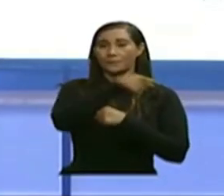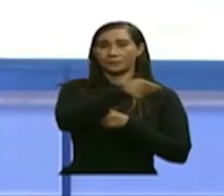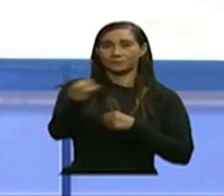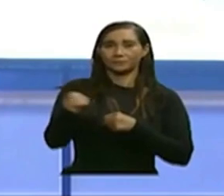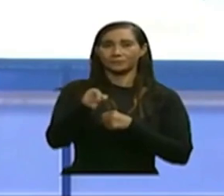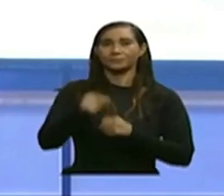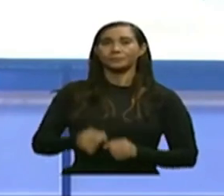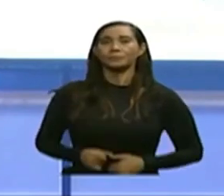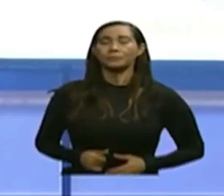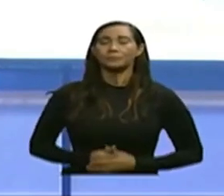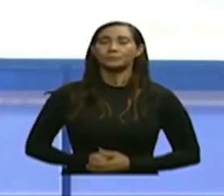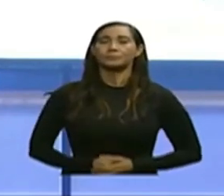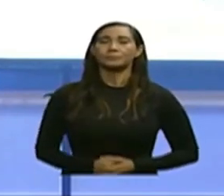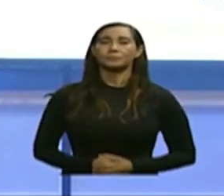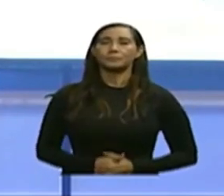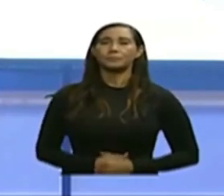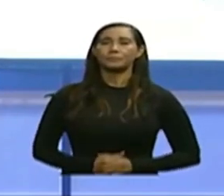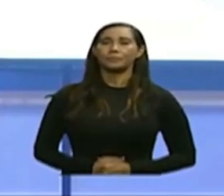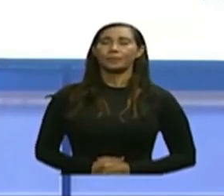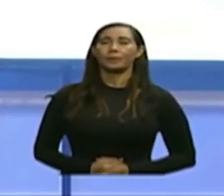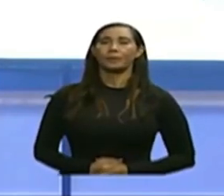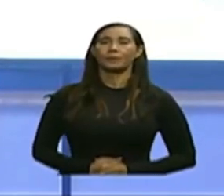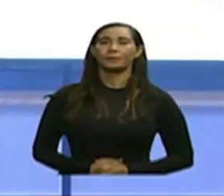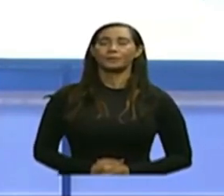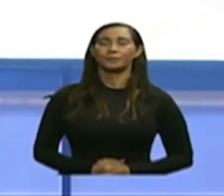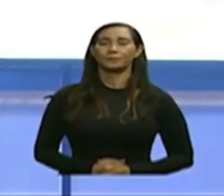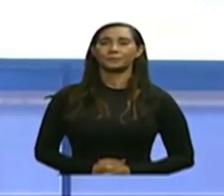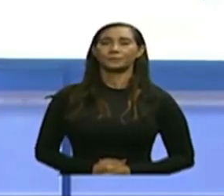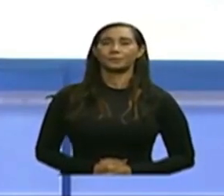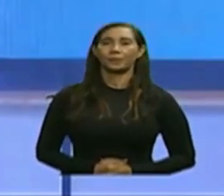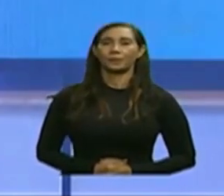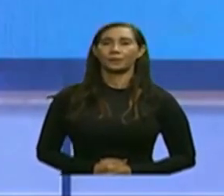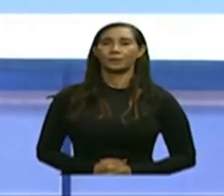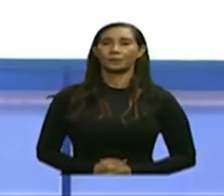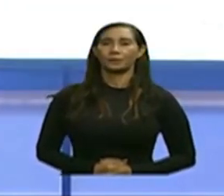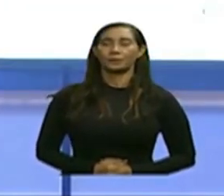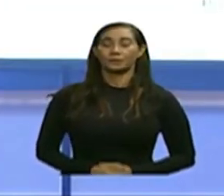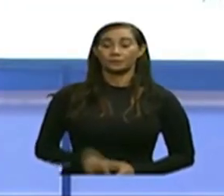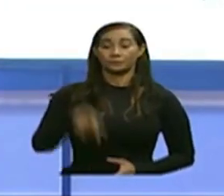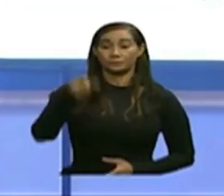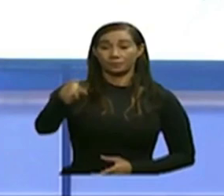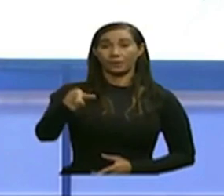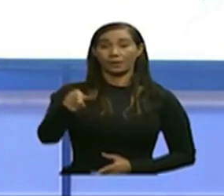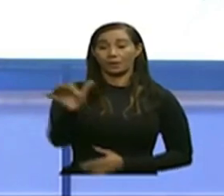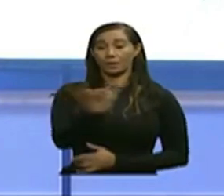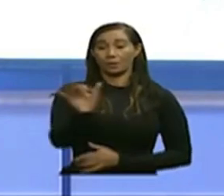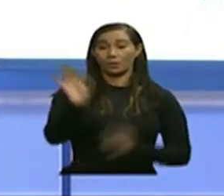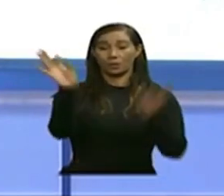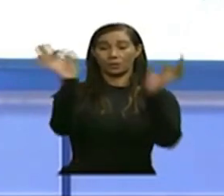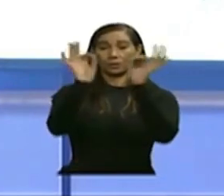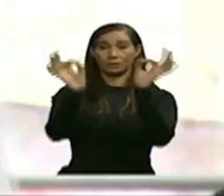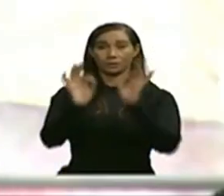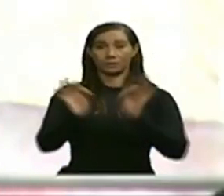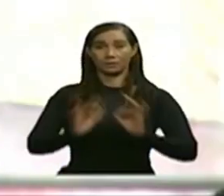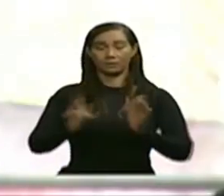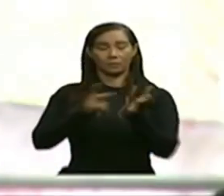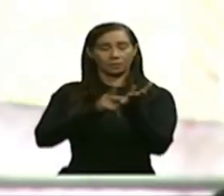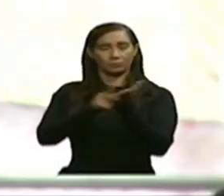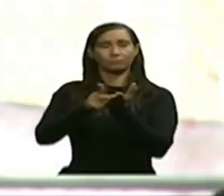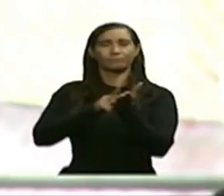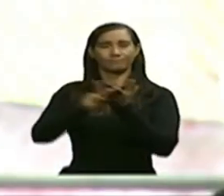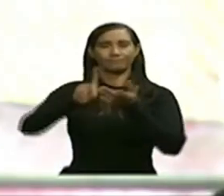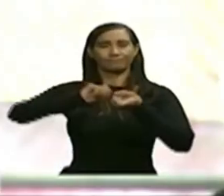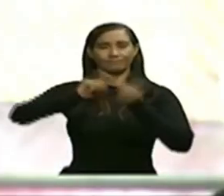lo establecido. Y haciéndolo todo así, con esa estructura, es lo que es un verdadero